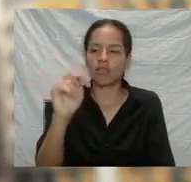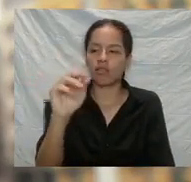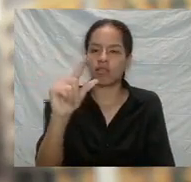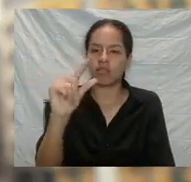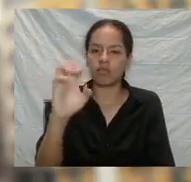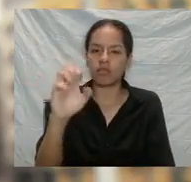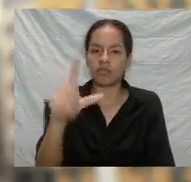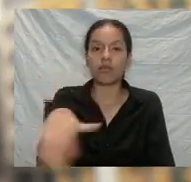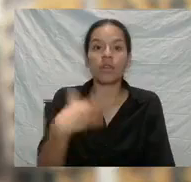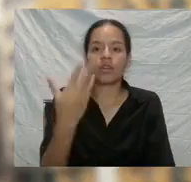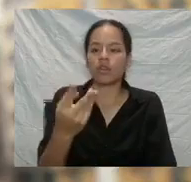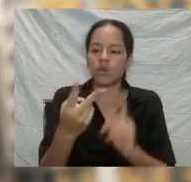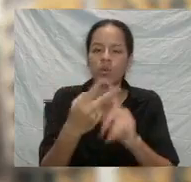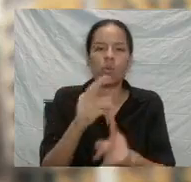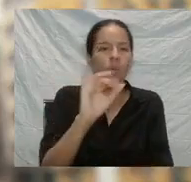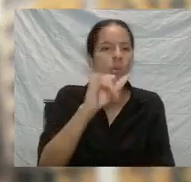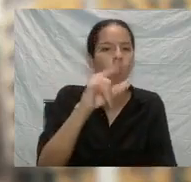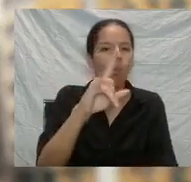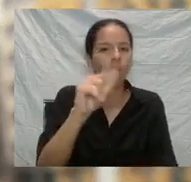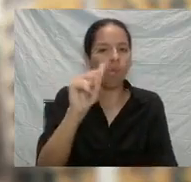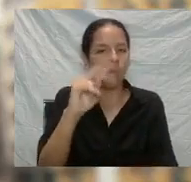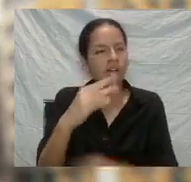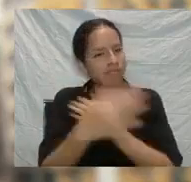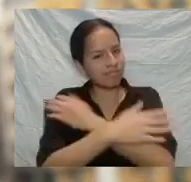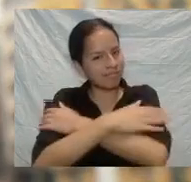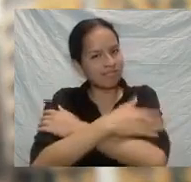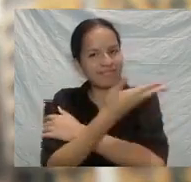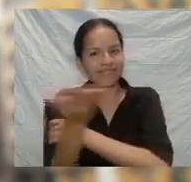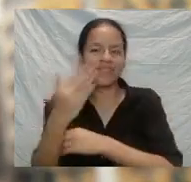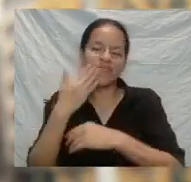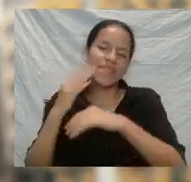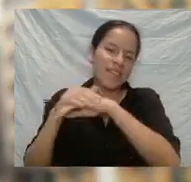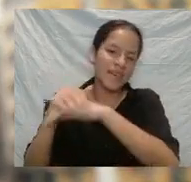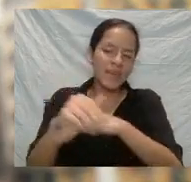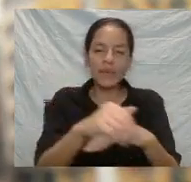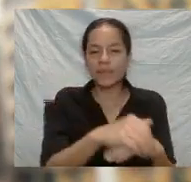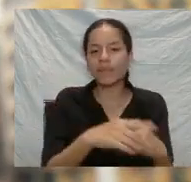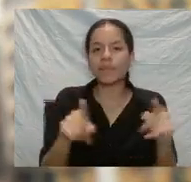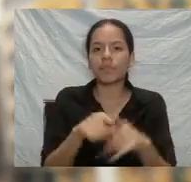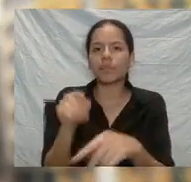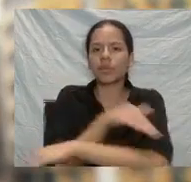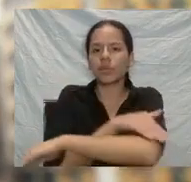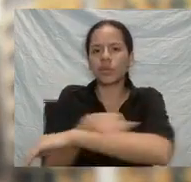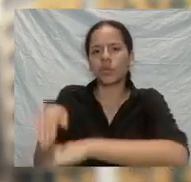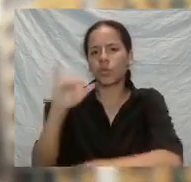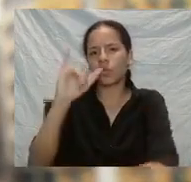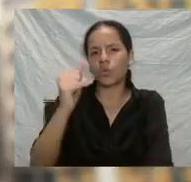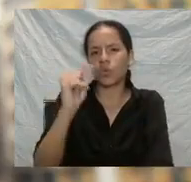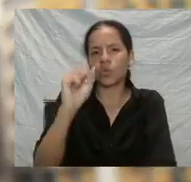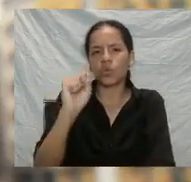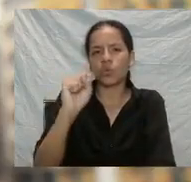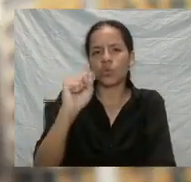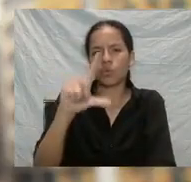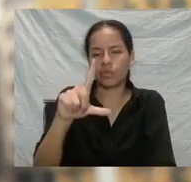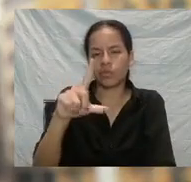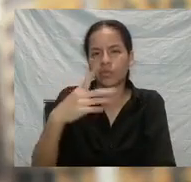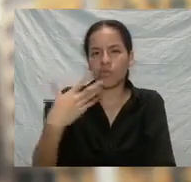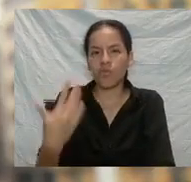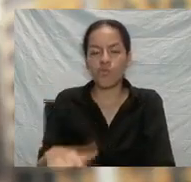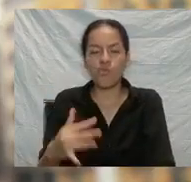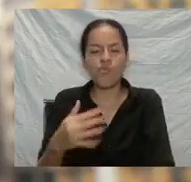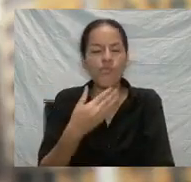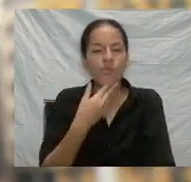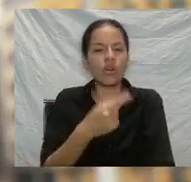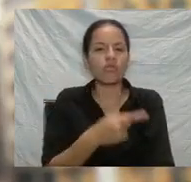nota acerca de los trabajos que se realizan justamente la venida josé carlos mariátegui en san juan de lurigancho obra que va a beneficiar